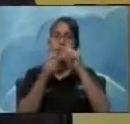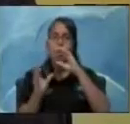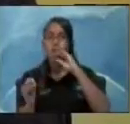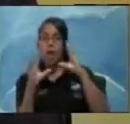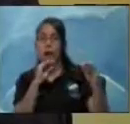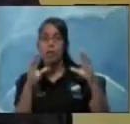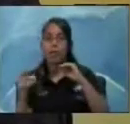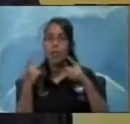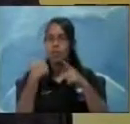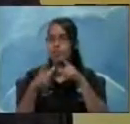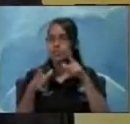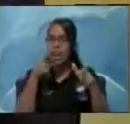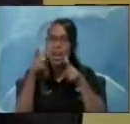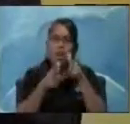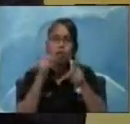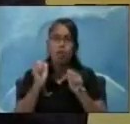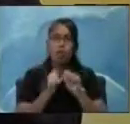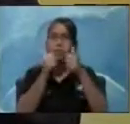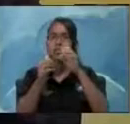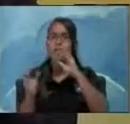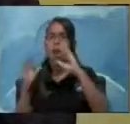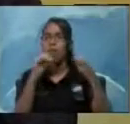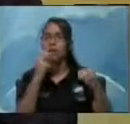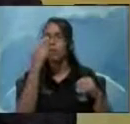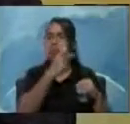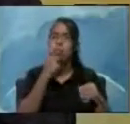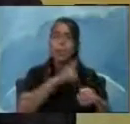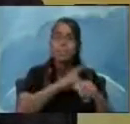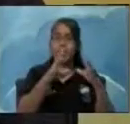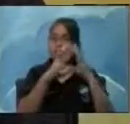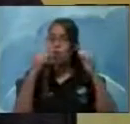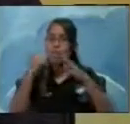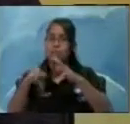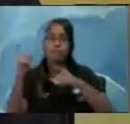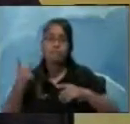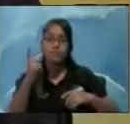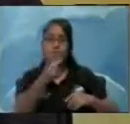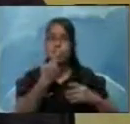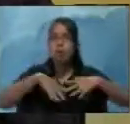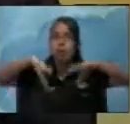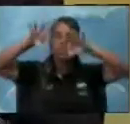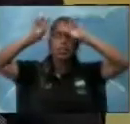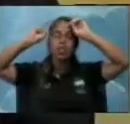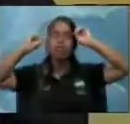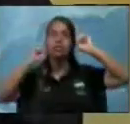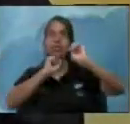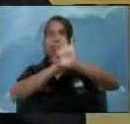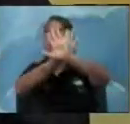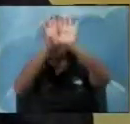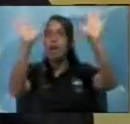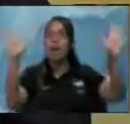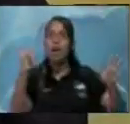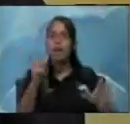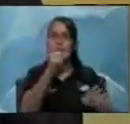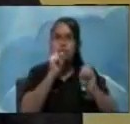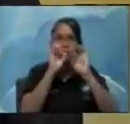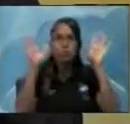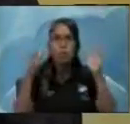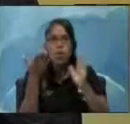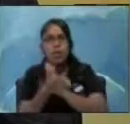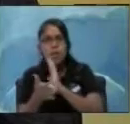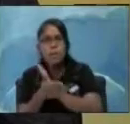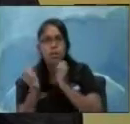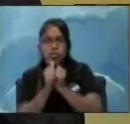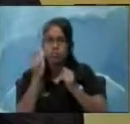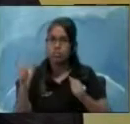en otras lenguas y comenzaron a hablar en el idioma de toda aquella gente y ellos entendían Y entonces la gente maravillado pero qué pasó